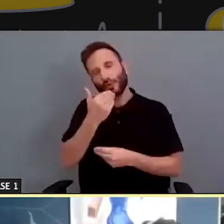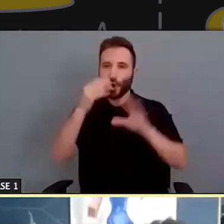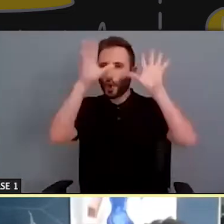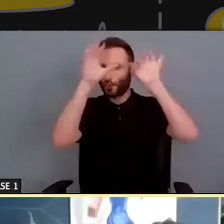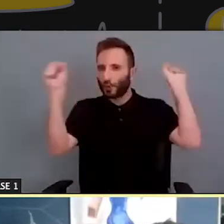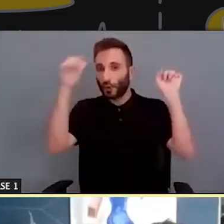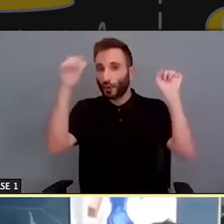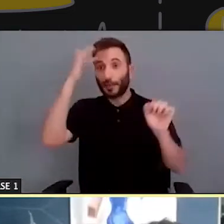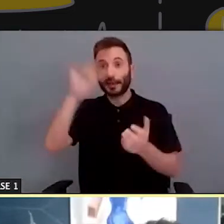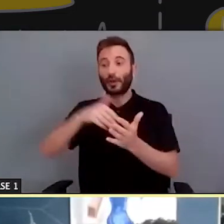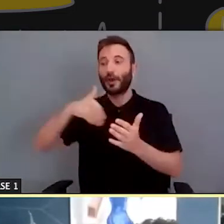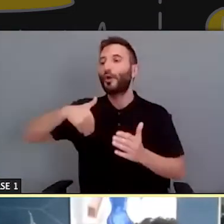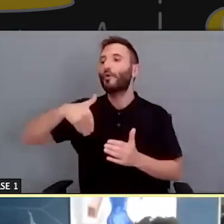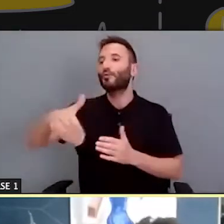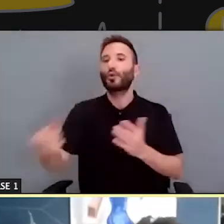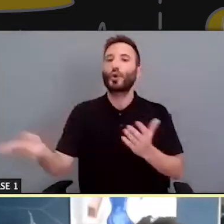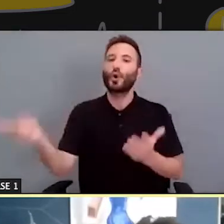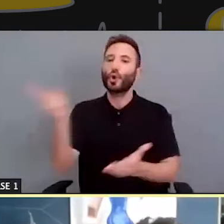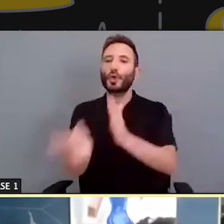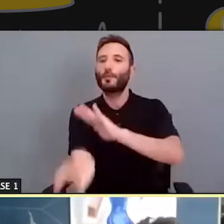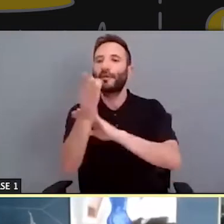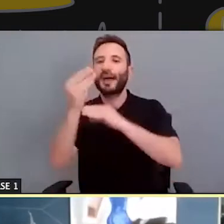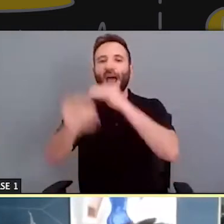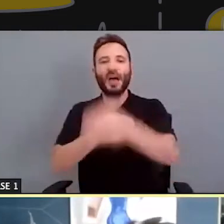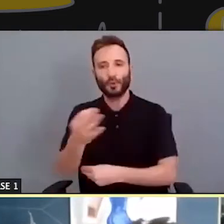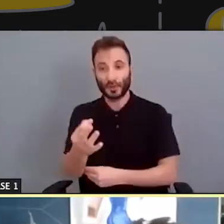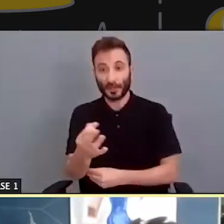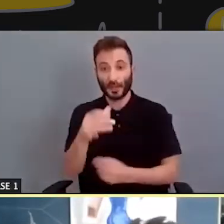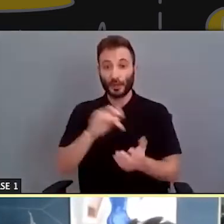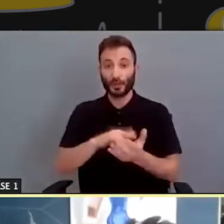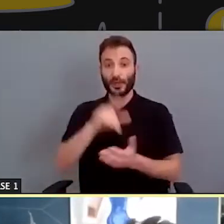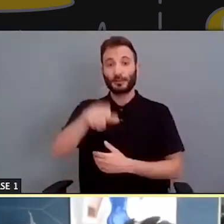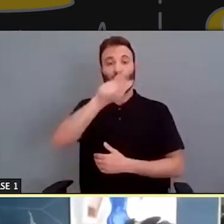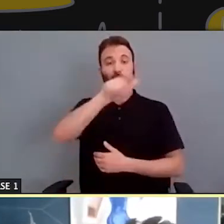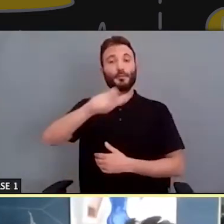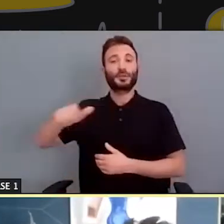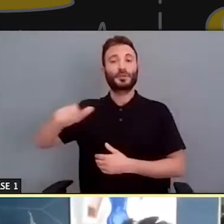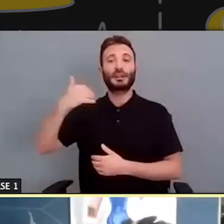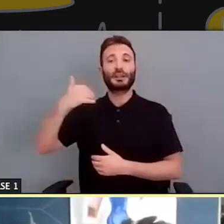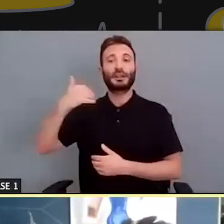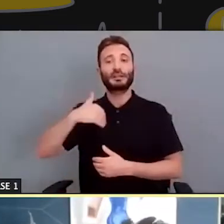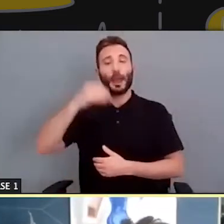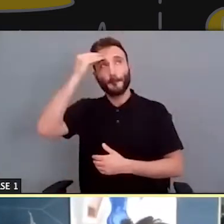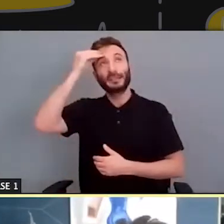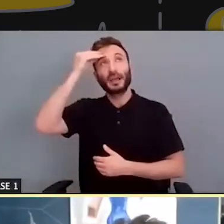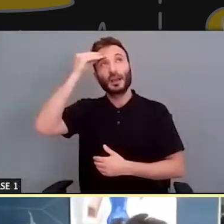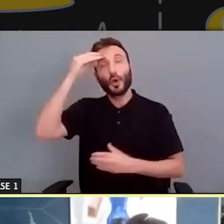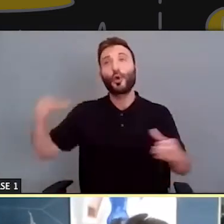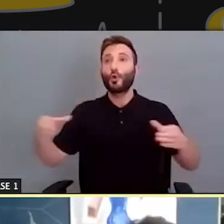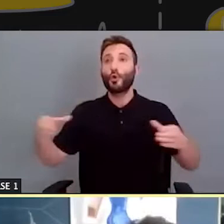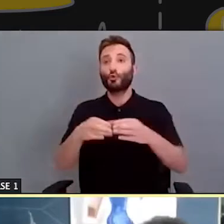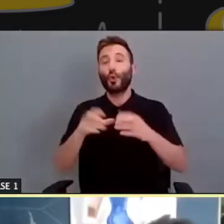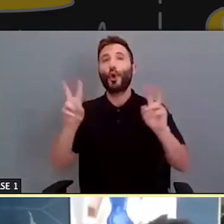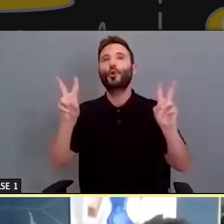otra vez ocurriera esto. Y tenemos una vieja escuela de la gente que piensa que cualquier colectivo, entre